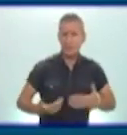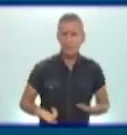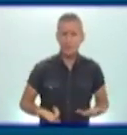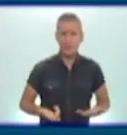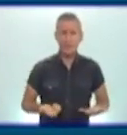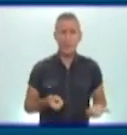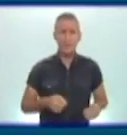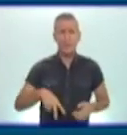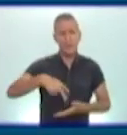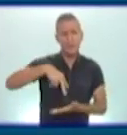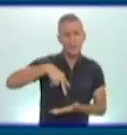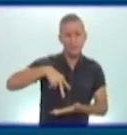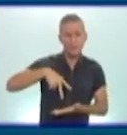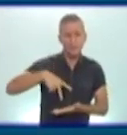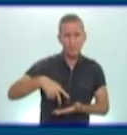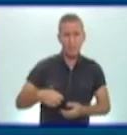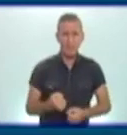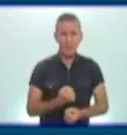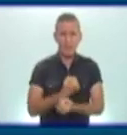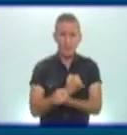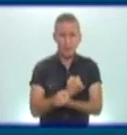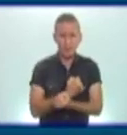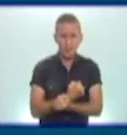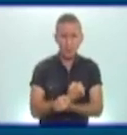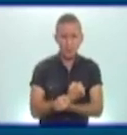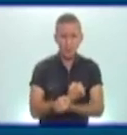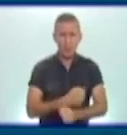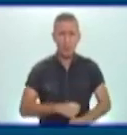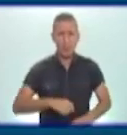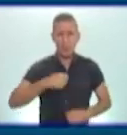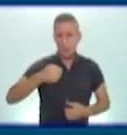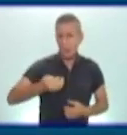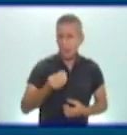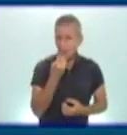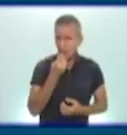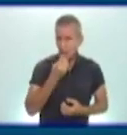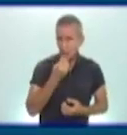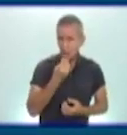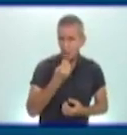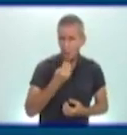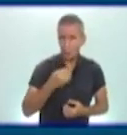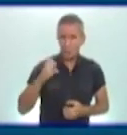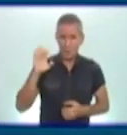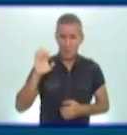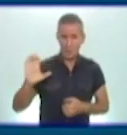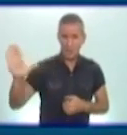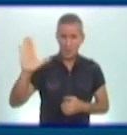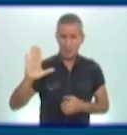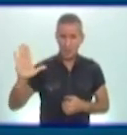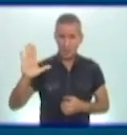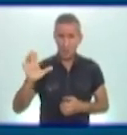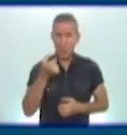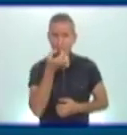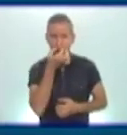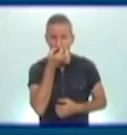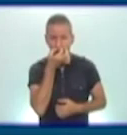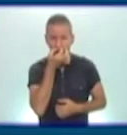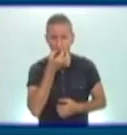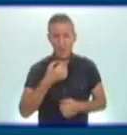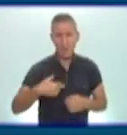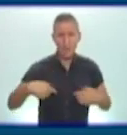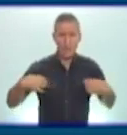esclavos con la danza de los salones, la comida europea con la africana, los trajes de uno y otro